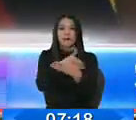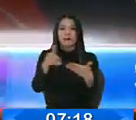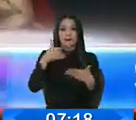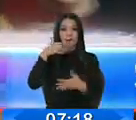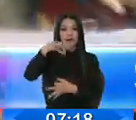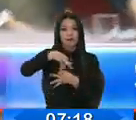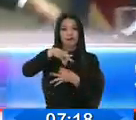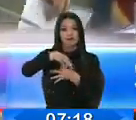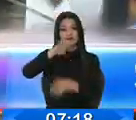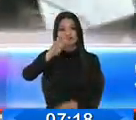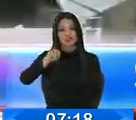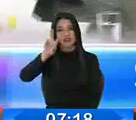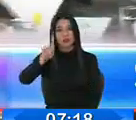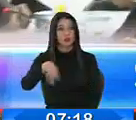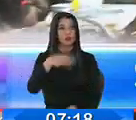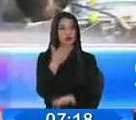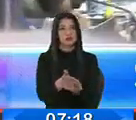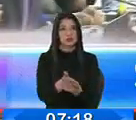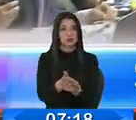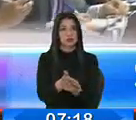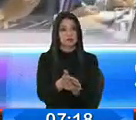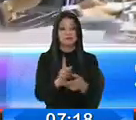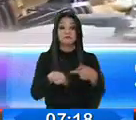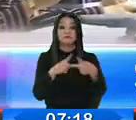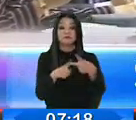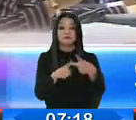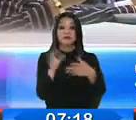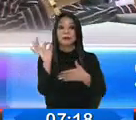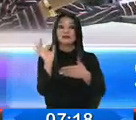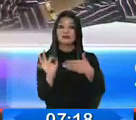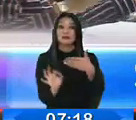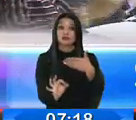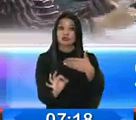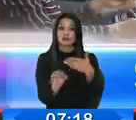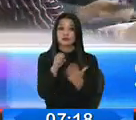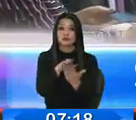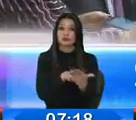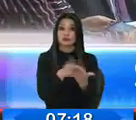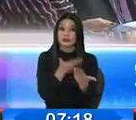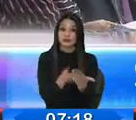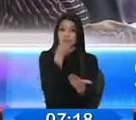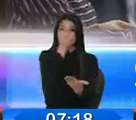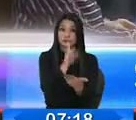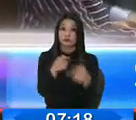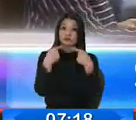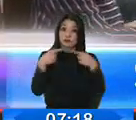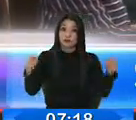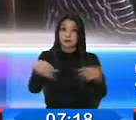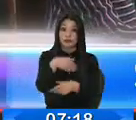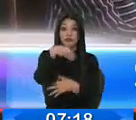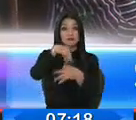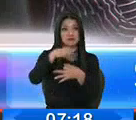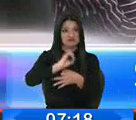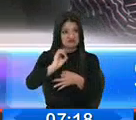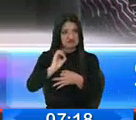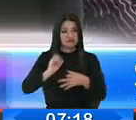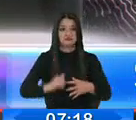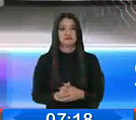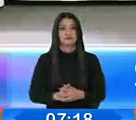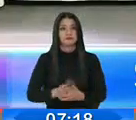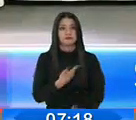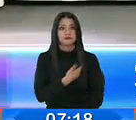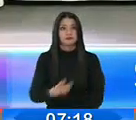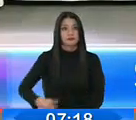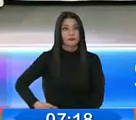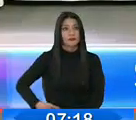de 2021 se suspendió, por lo que tampoco se logró analizar el proyecto de resolución para la convocatoria a los comicios. La presidenta del